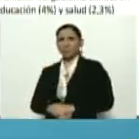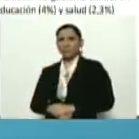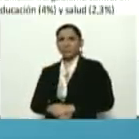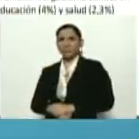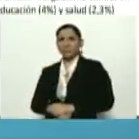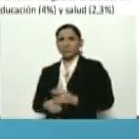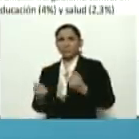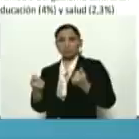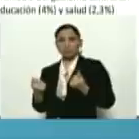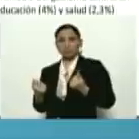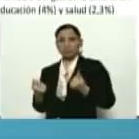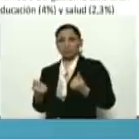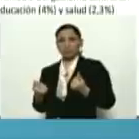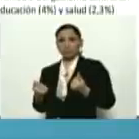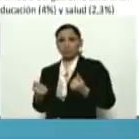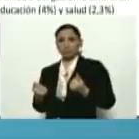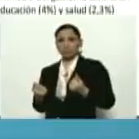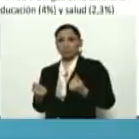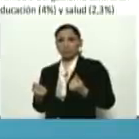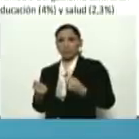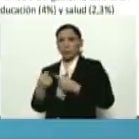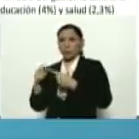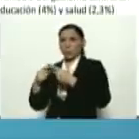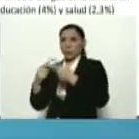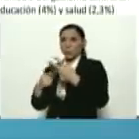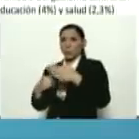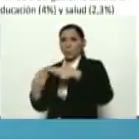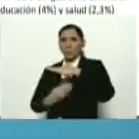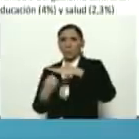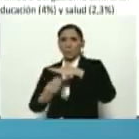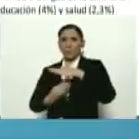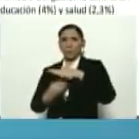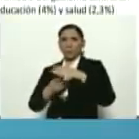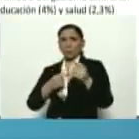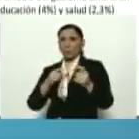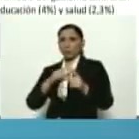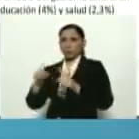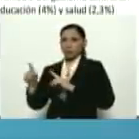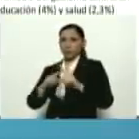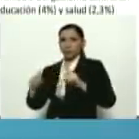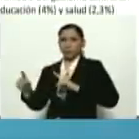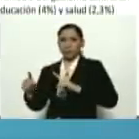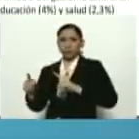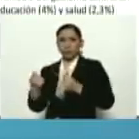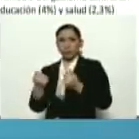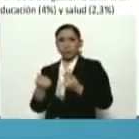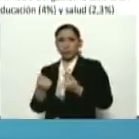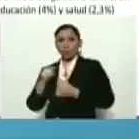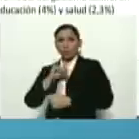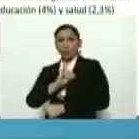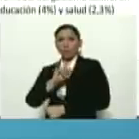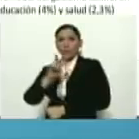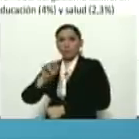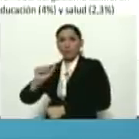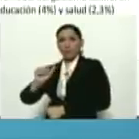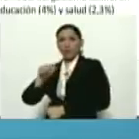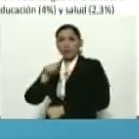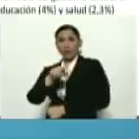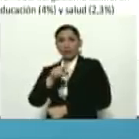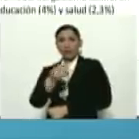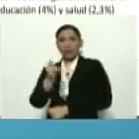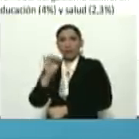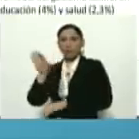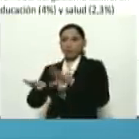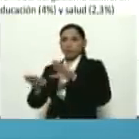los ingresos tributarios son indirectos, básicamente están dirigidos al impuesto al valor agregado. Y ahí quizá uno de